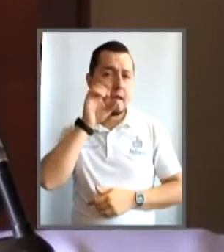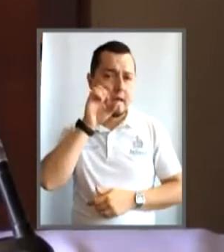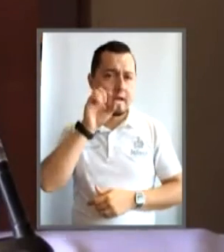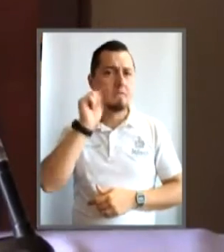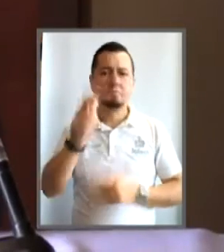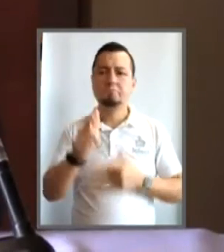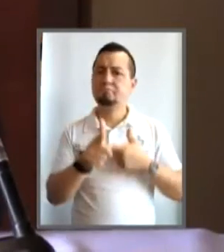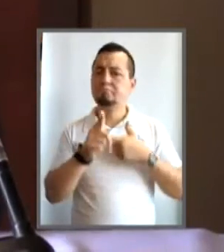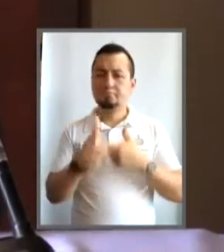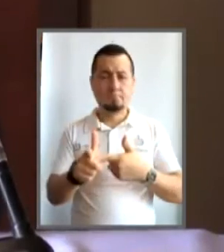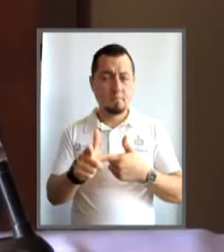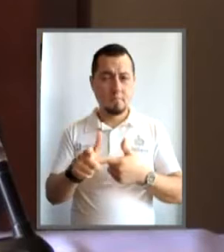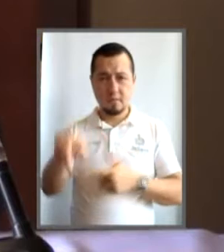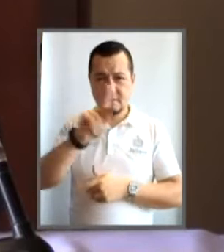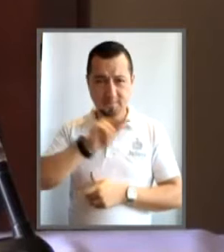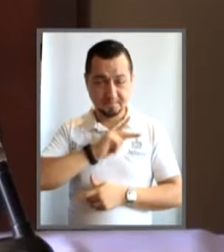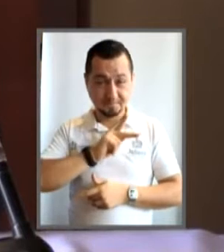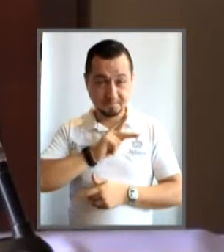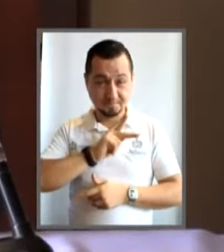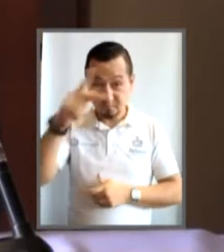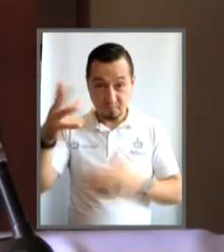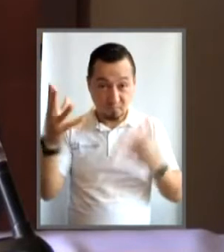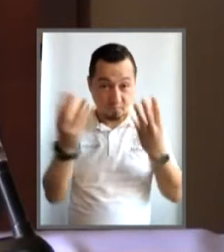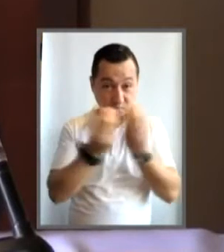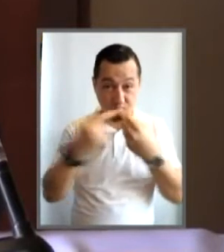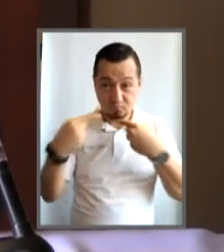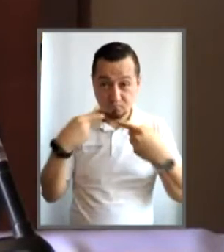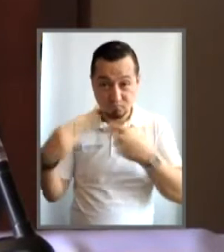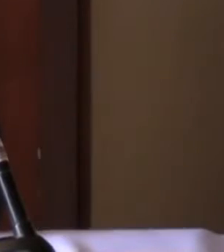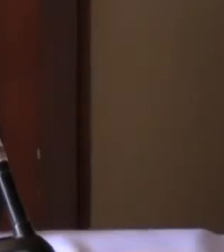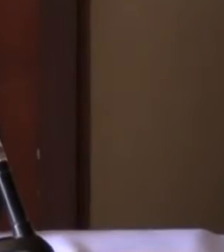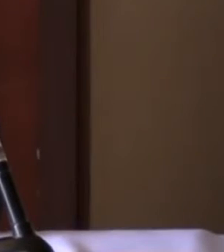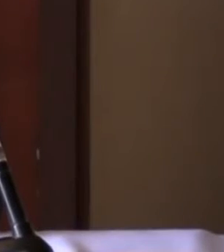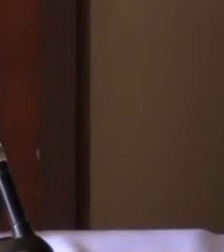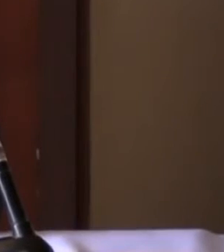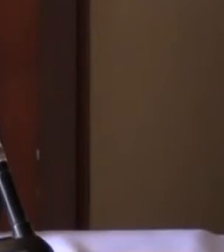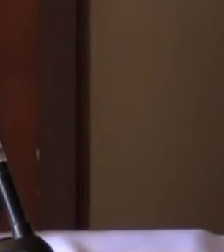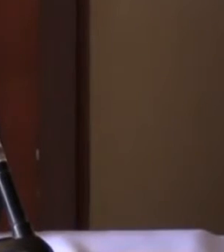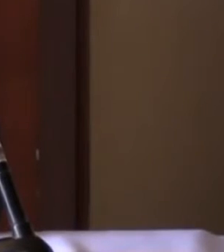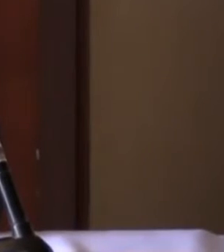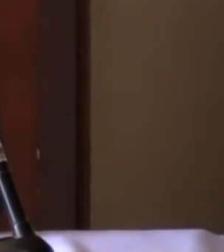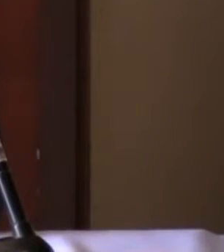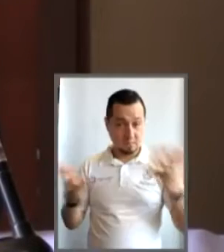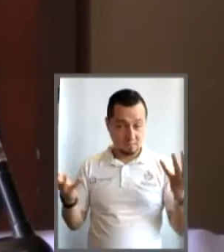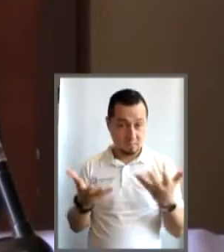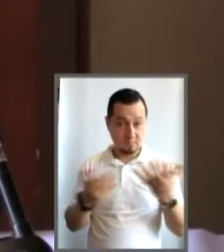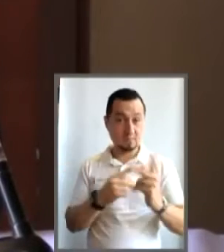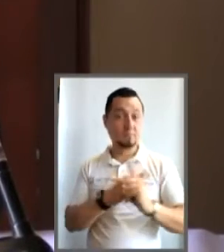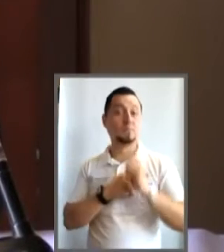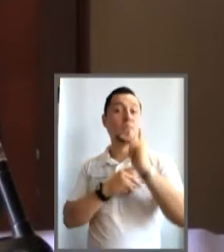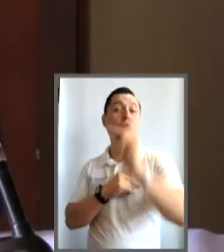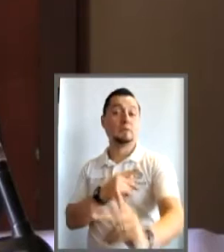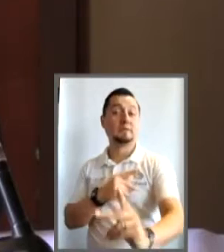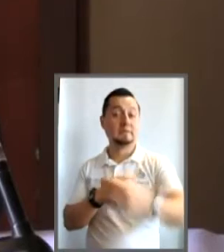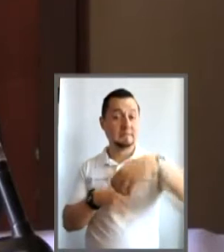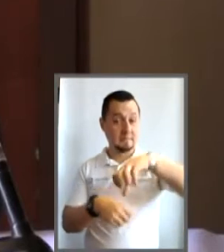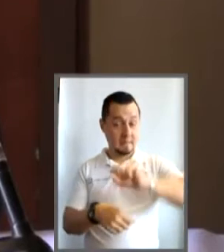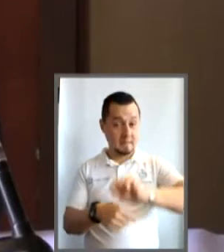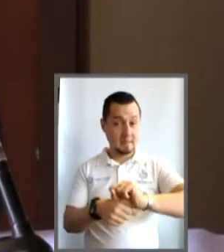y la decisión que hoy tomo la mesa de reactivación económica es que para la semana próxima